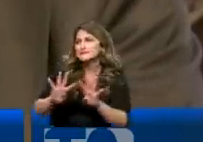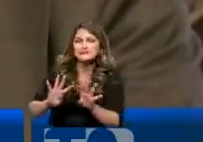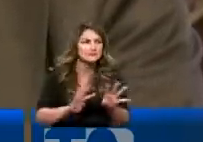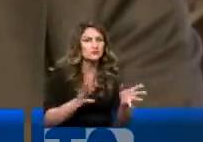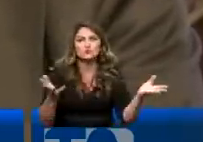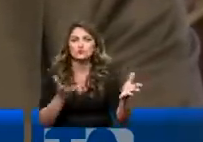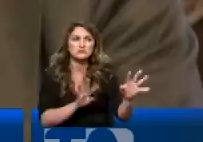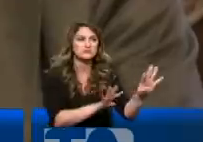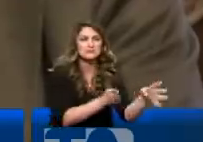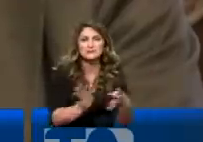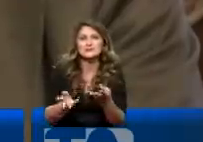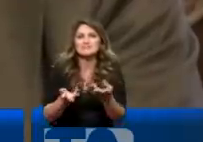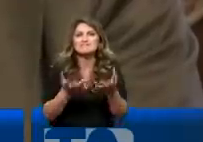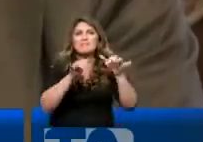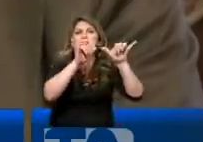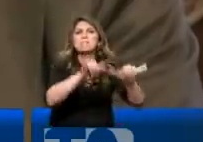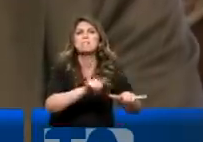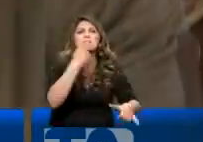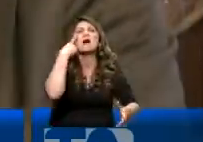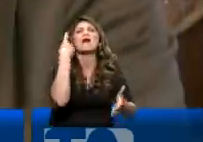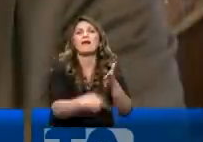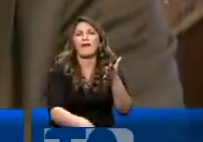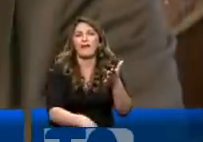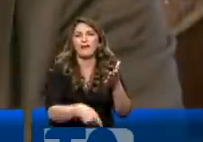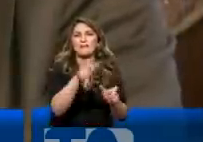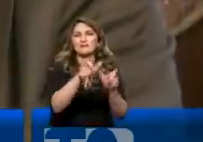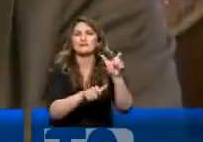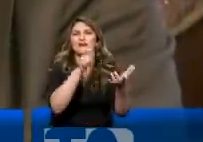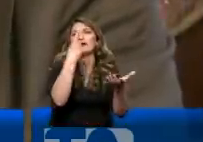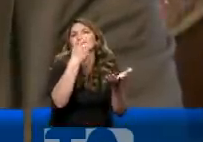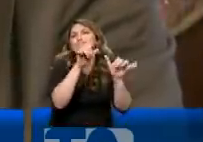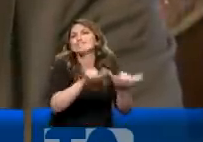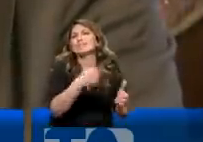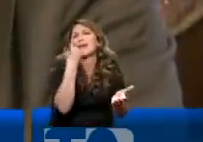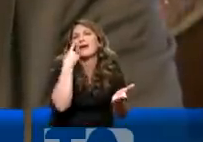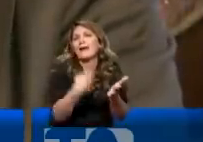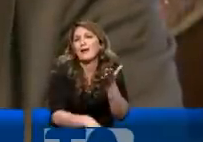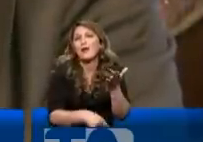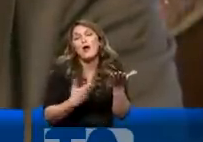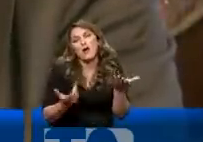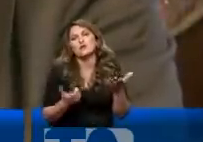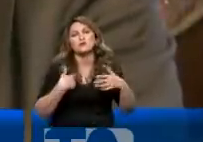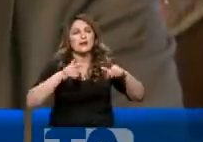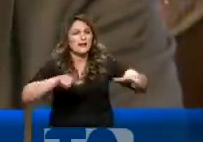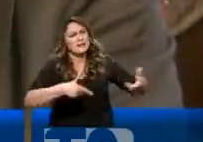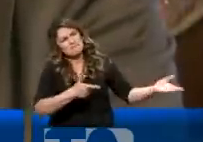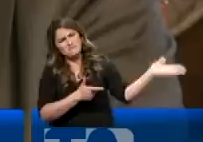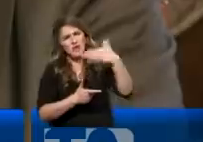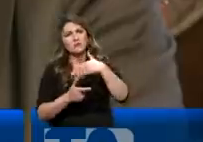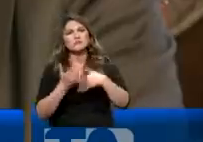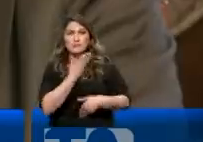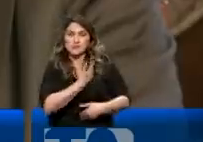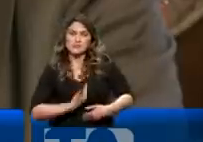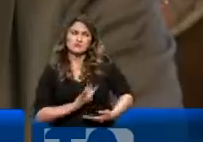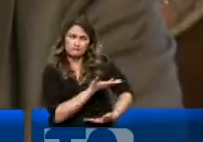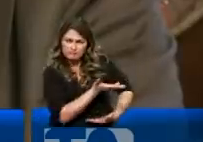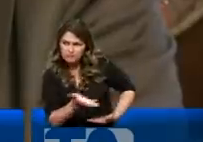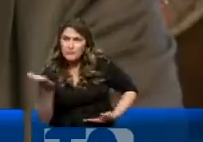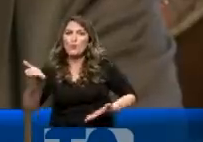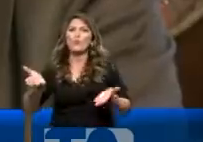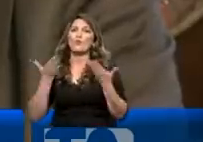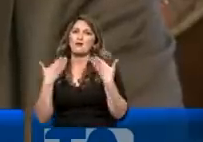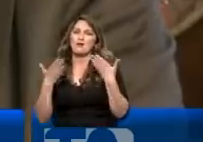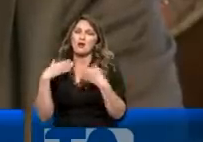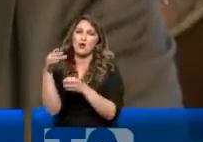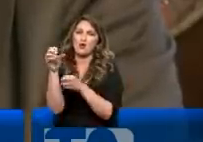de Carondelet no tenía lógica, no tenía mucho significado. Entonces le pedimos al señor presidente, quien accedió de una forma muy voluntaria también, una